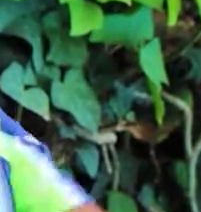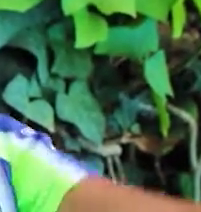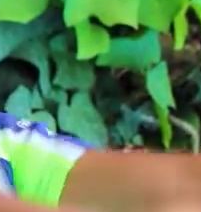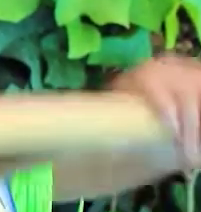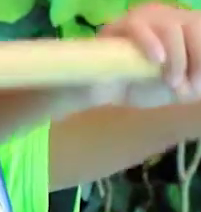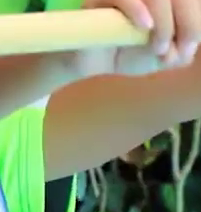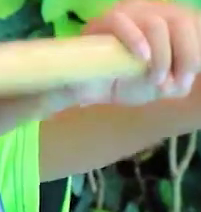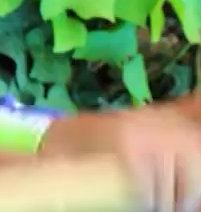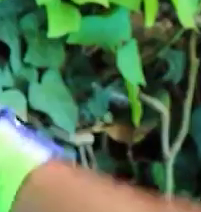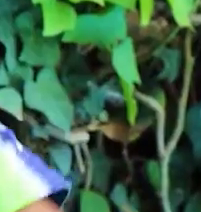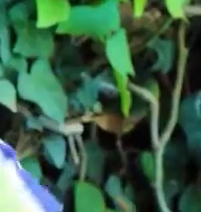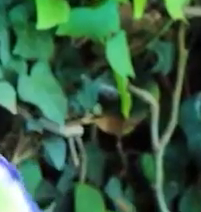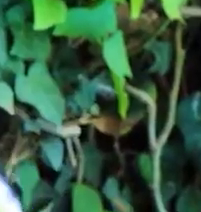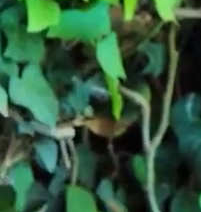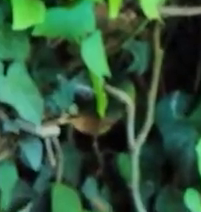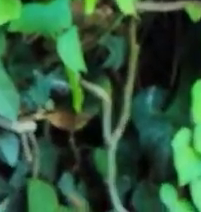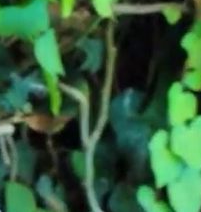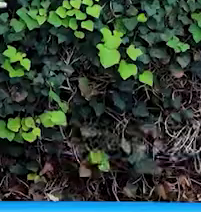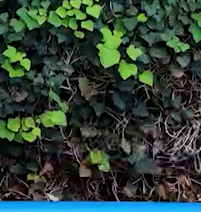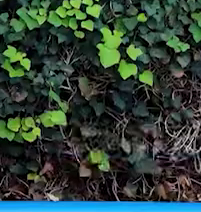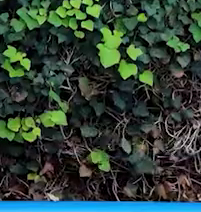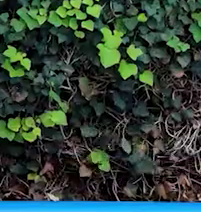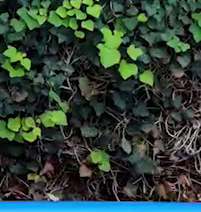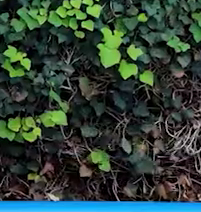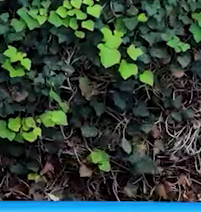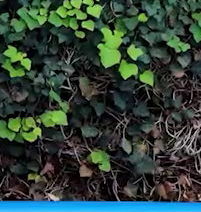muy bien, descansamos,